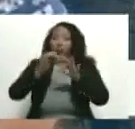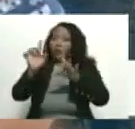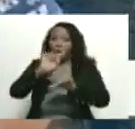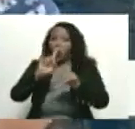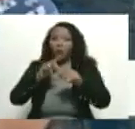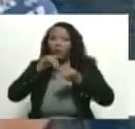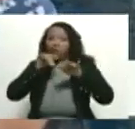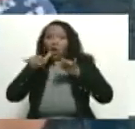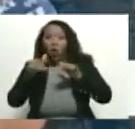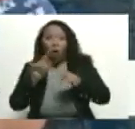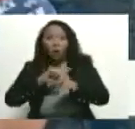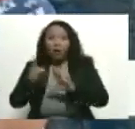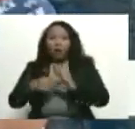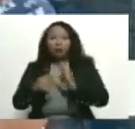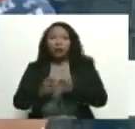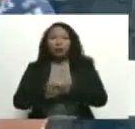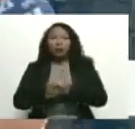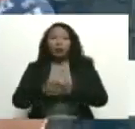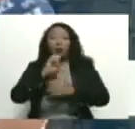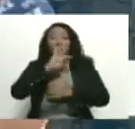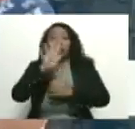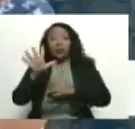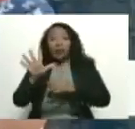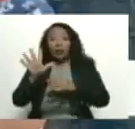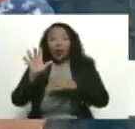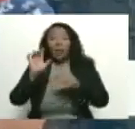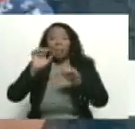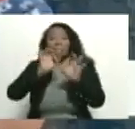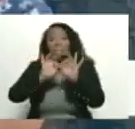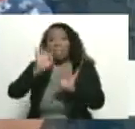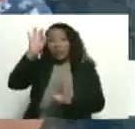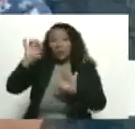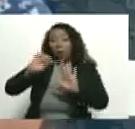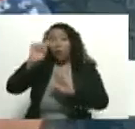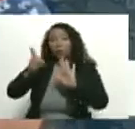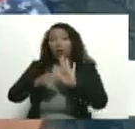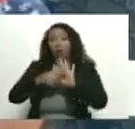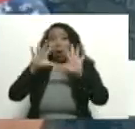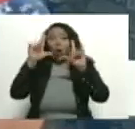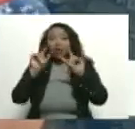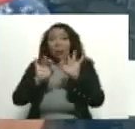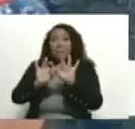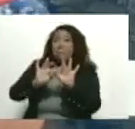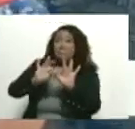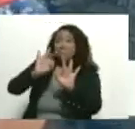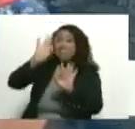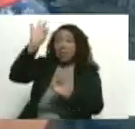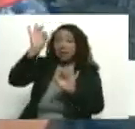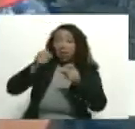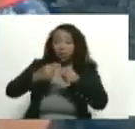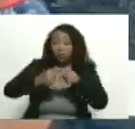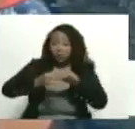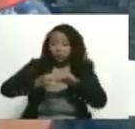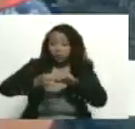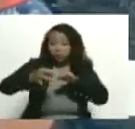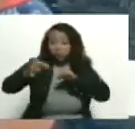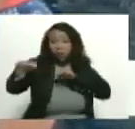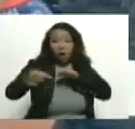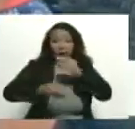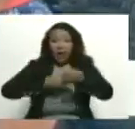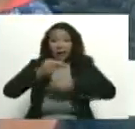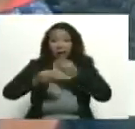145 metros totales del muro nuevo 11 metros 60 centímetros Se vinieron